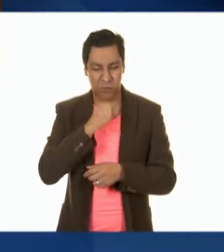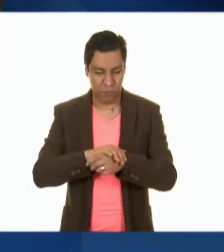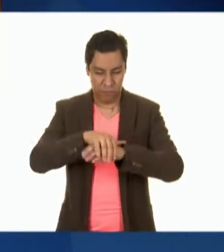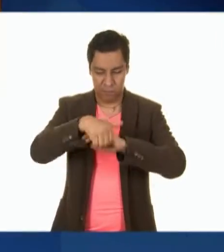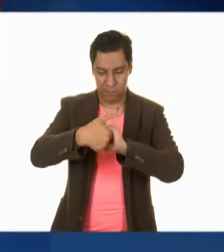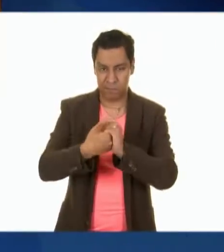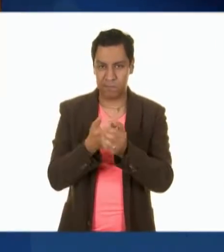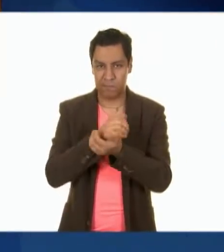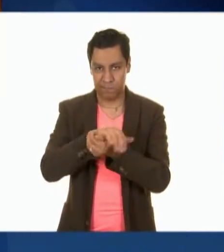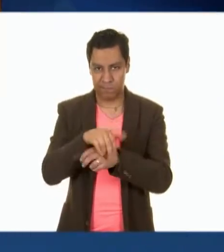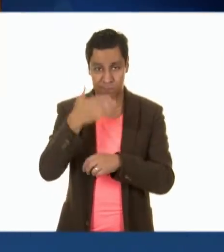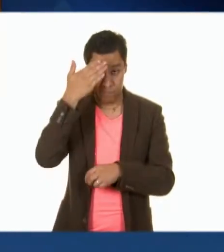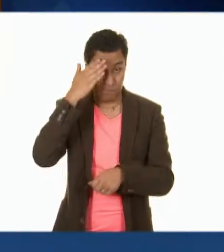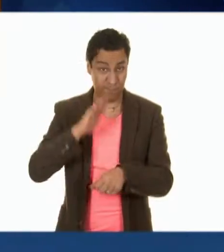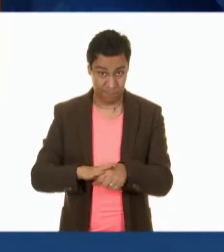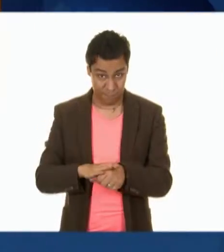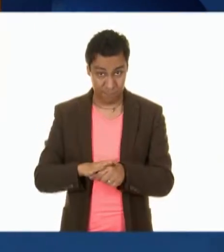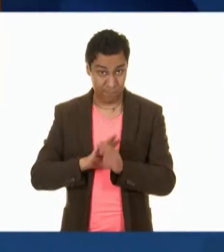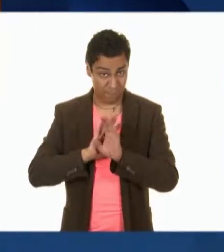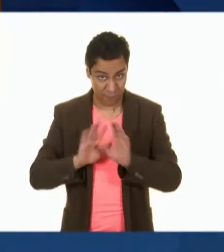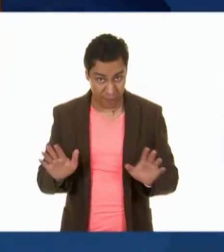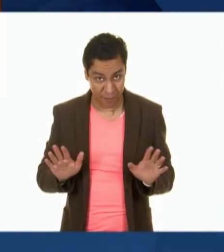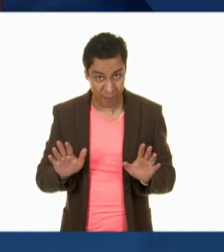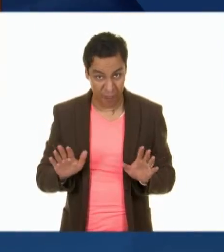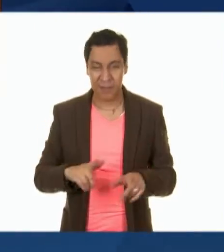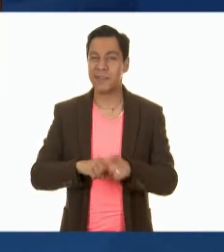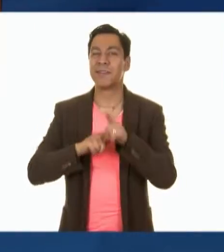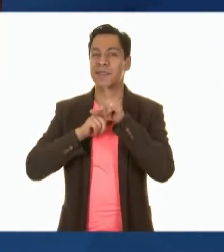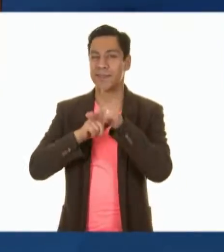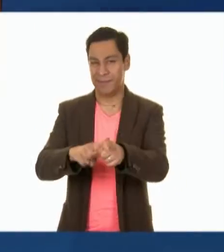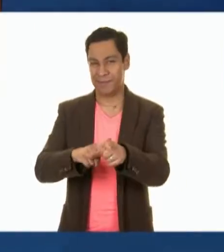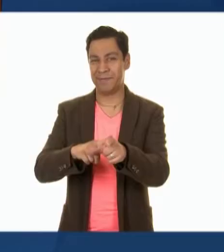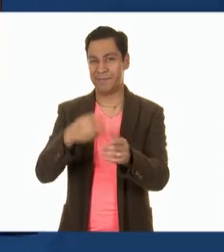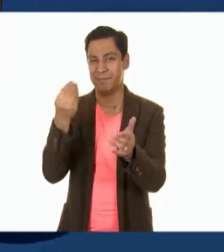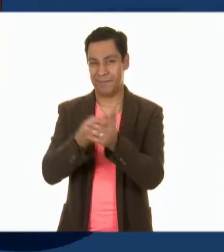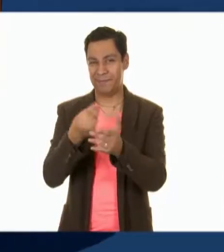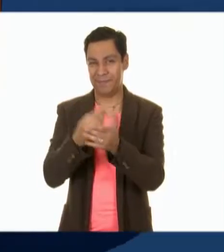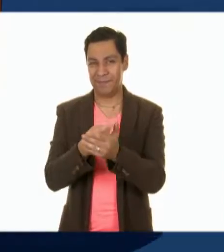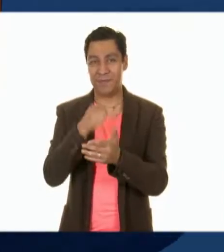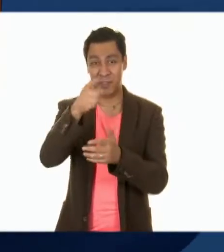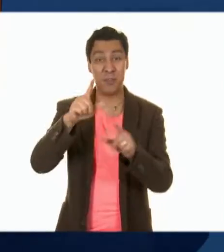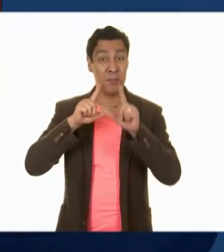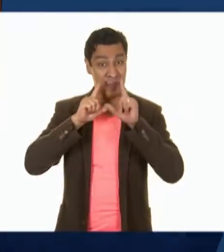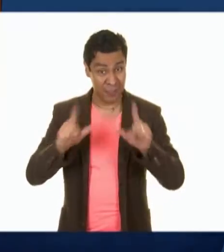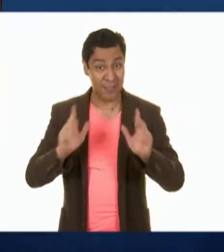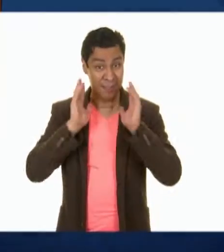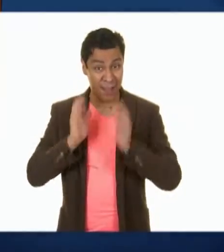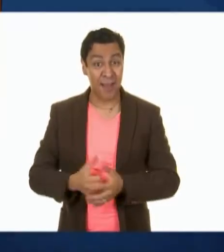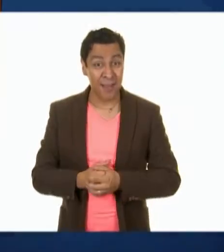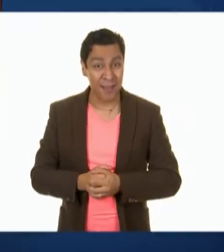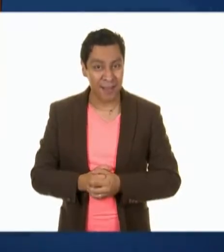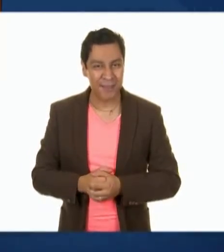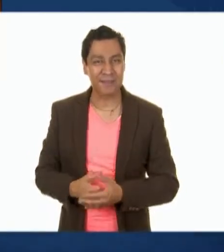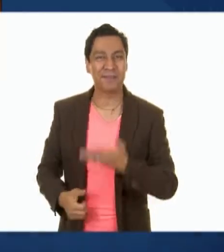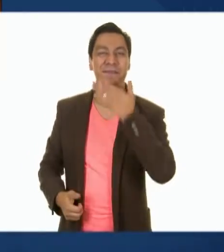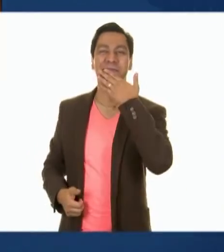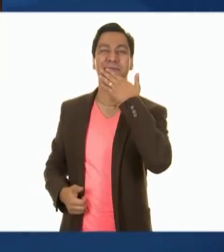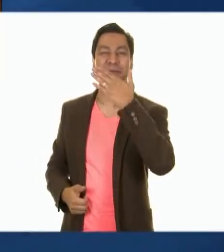es momento de seguir con el programa de hoy. ¿Listas? ¿Listos?